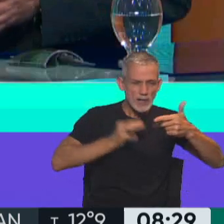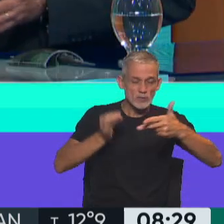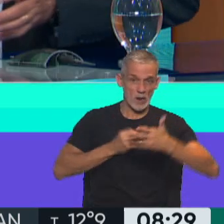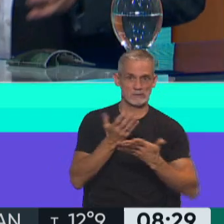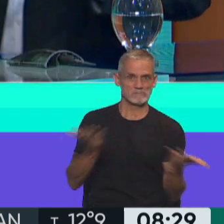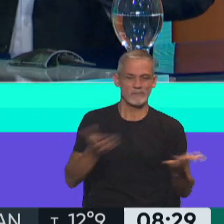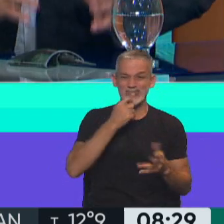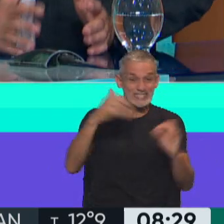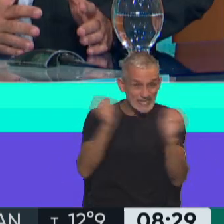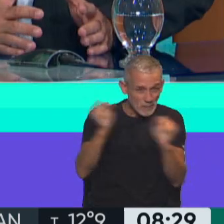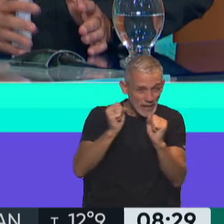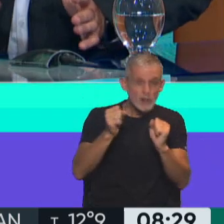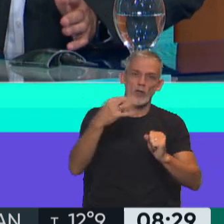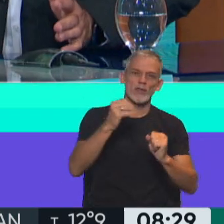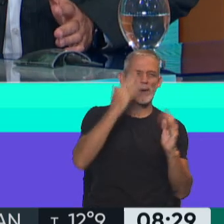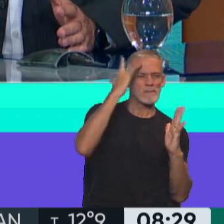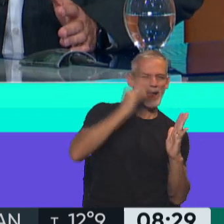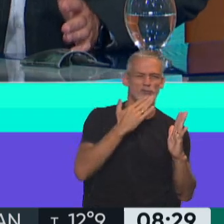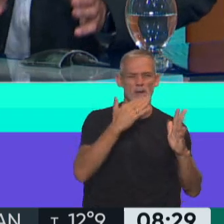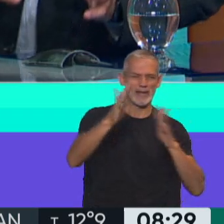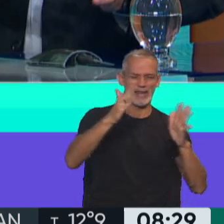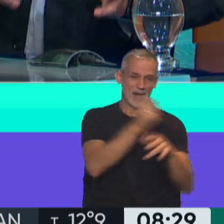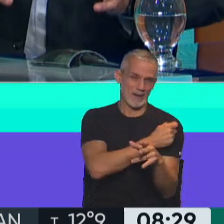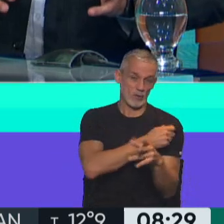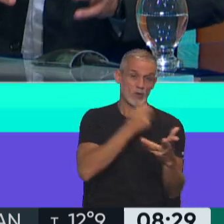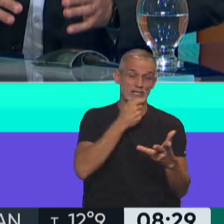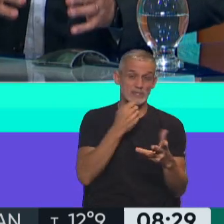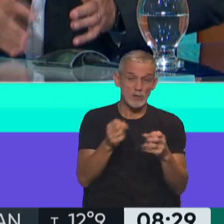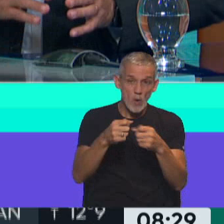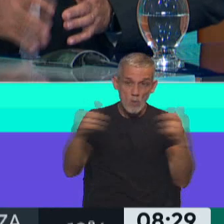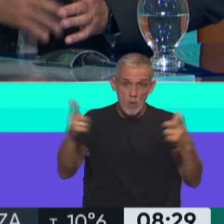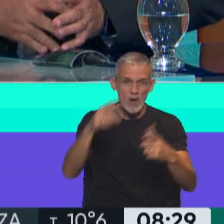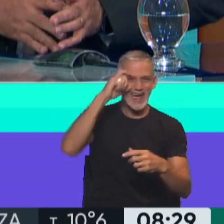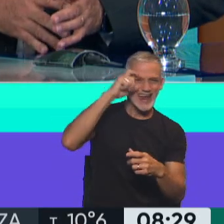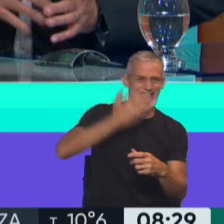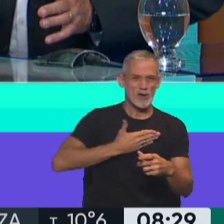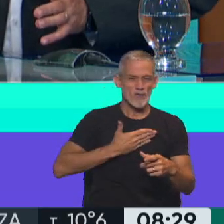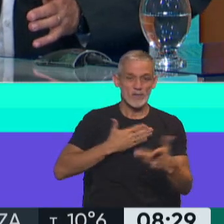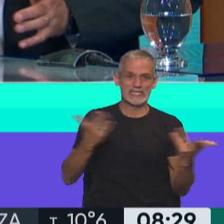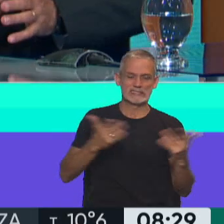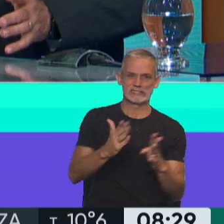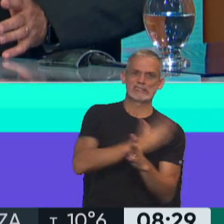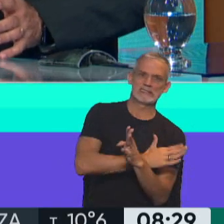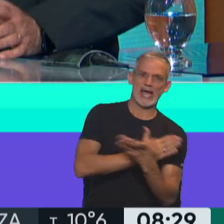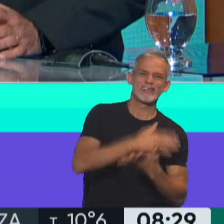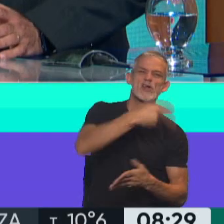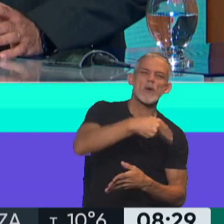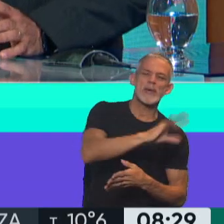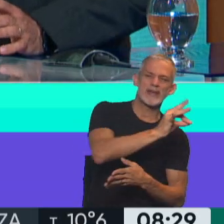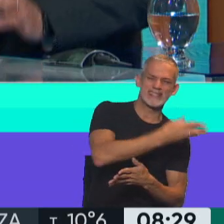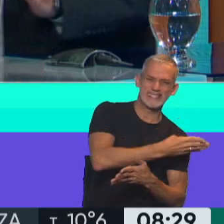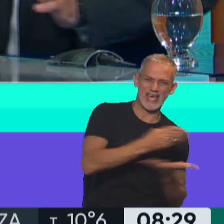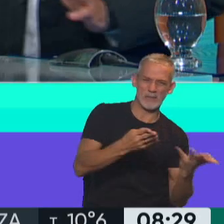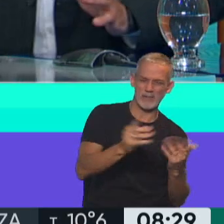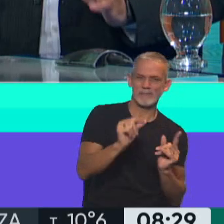sea, si es en invierno hay que vacunar en marzo, abril. Si el brote es enero, febrero, marzo, hay que empezar a vacunar en noviembre, diciembre.